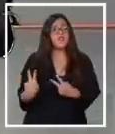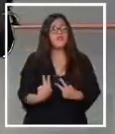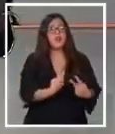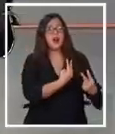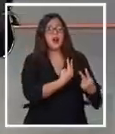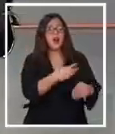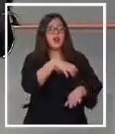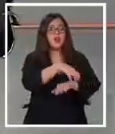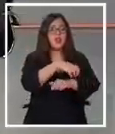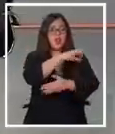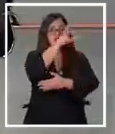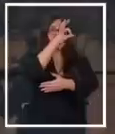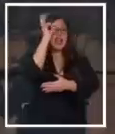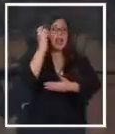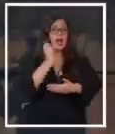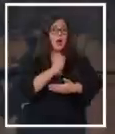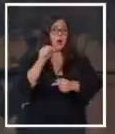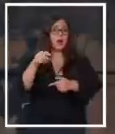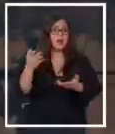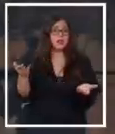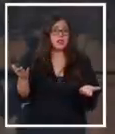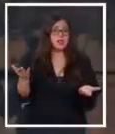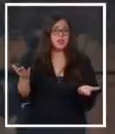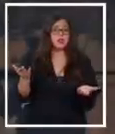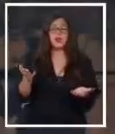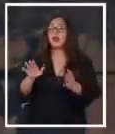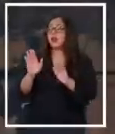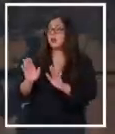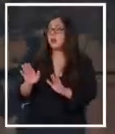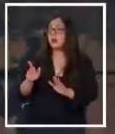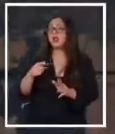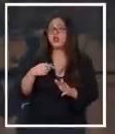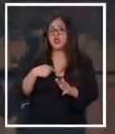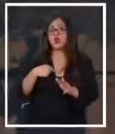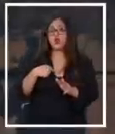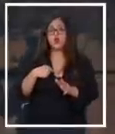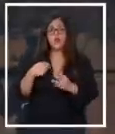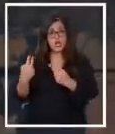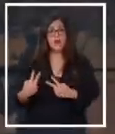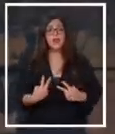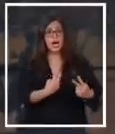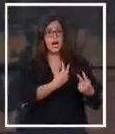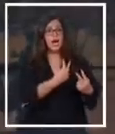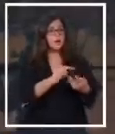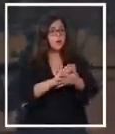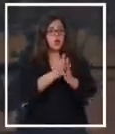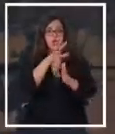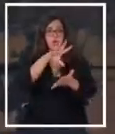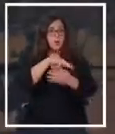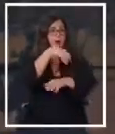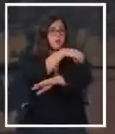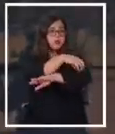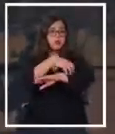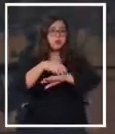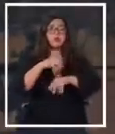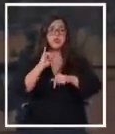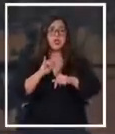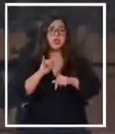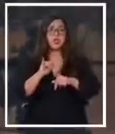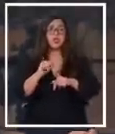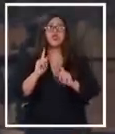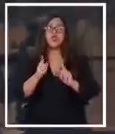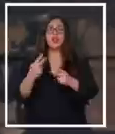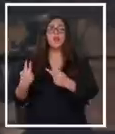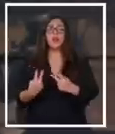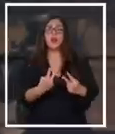hacer un giro yo tengo que voy a recorrer todo el país por supuesto que tengo que ir al organizando